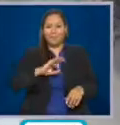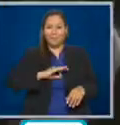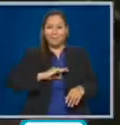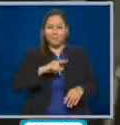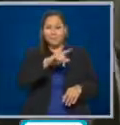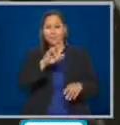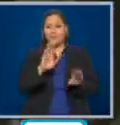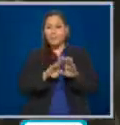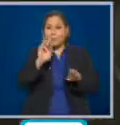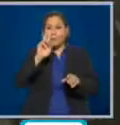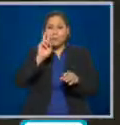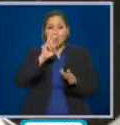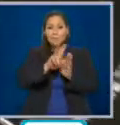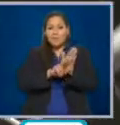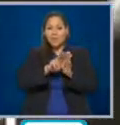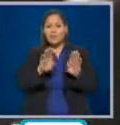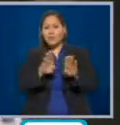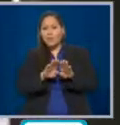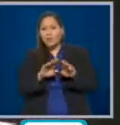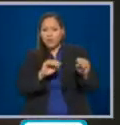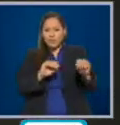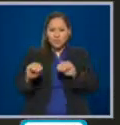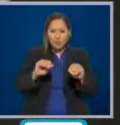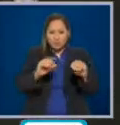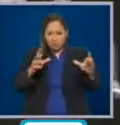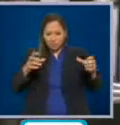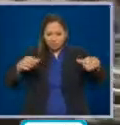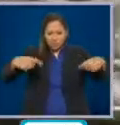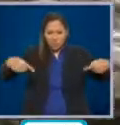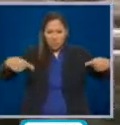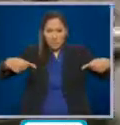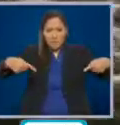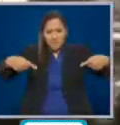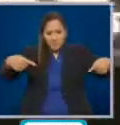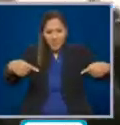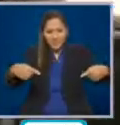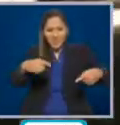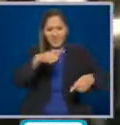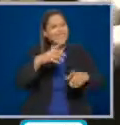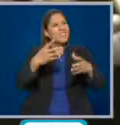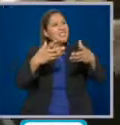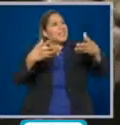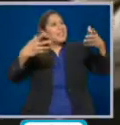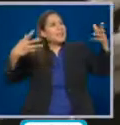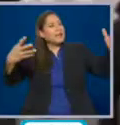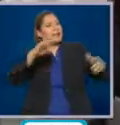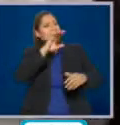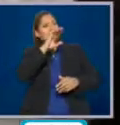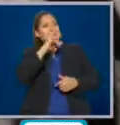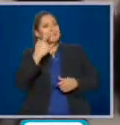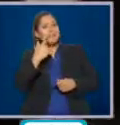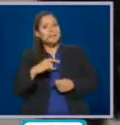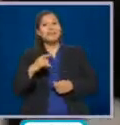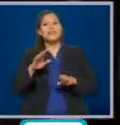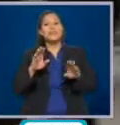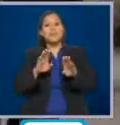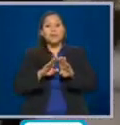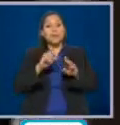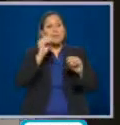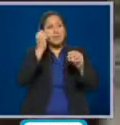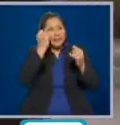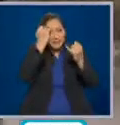teniendo en pantalla, el movimiento de estas piezas enormes. Que son basados en estructuras como